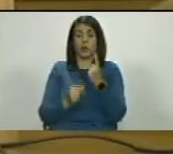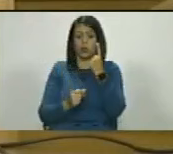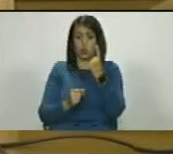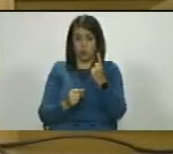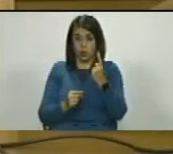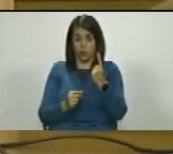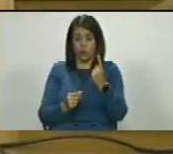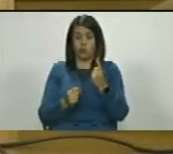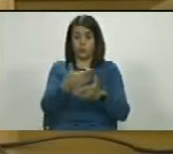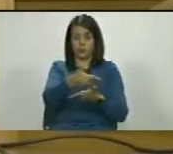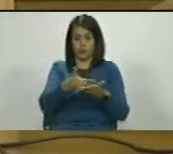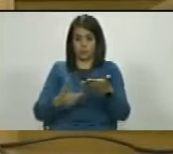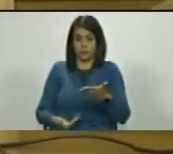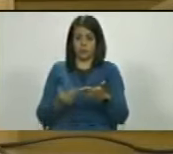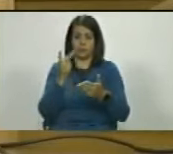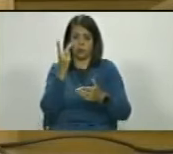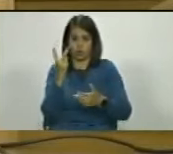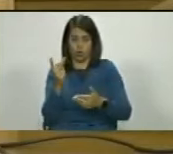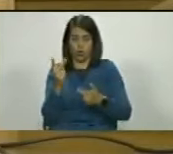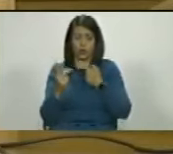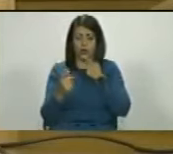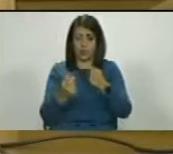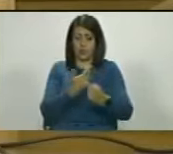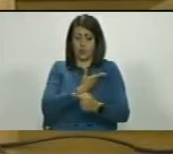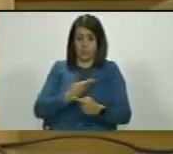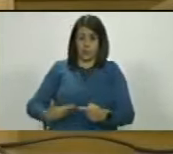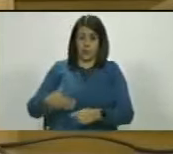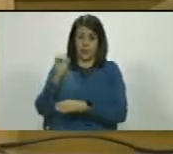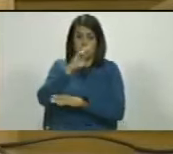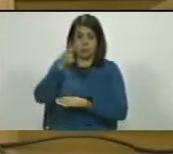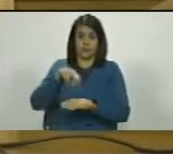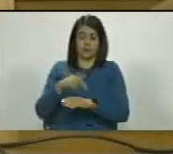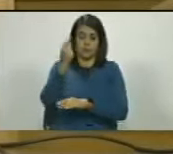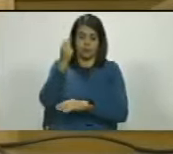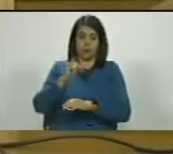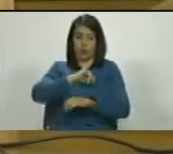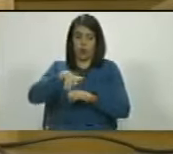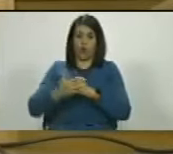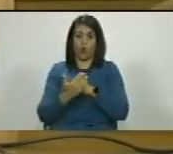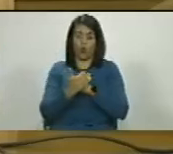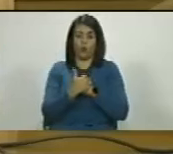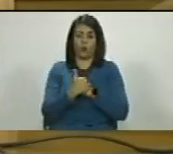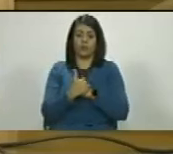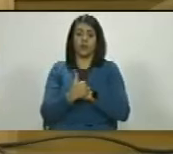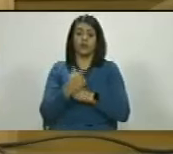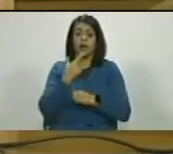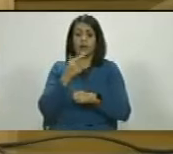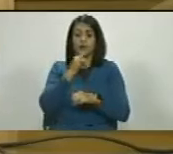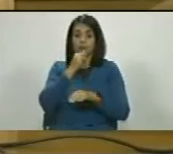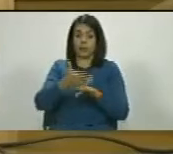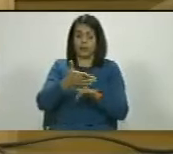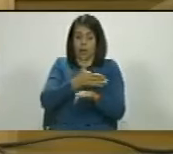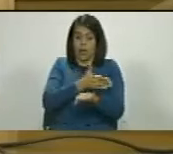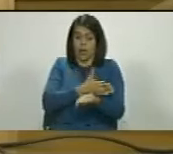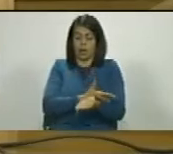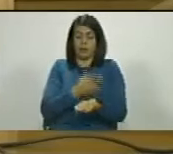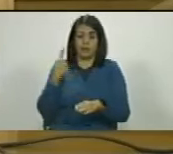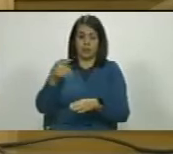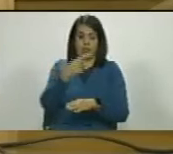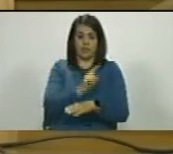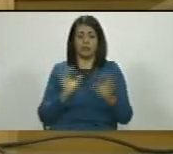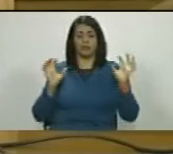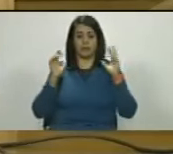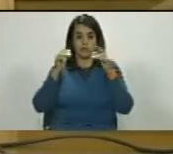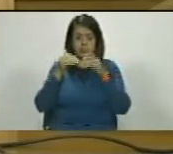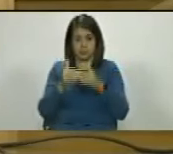1, acta número 2. El presidente de la Asamblea Nacional, diputado Jorge Rodríguez Gómez, previo anuncio de Secretaría de la existencia